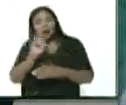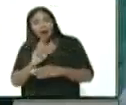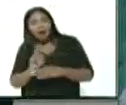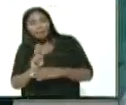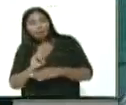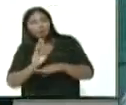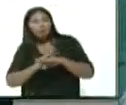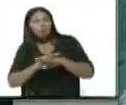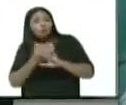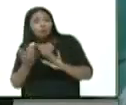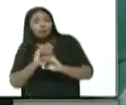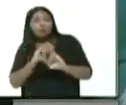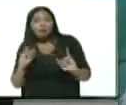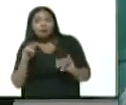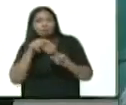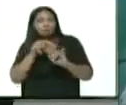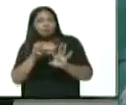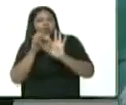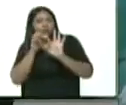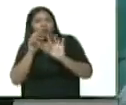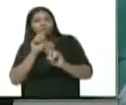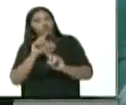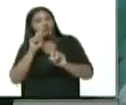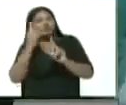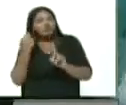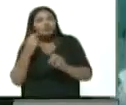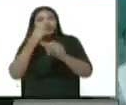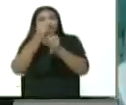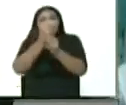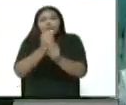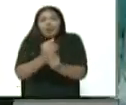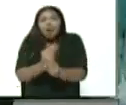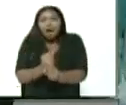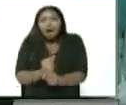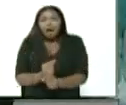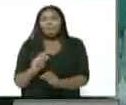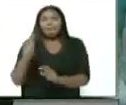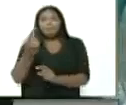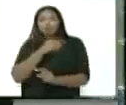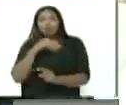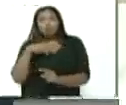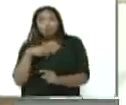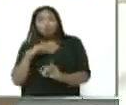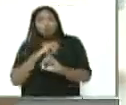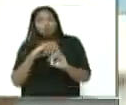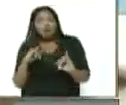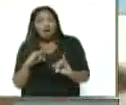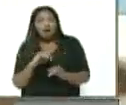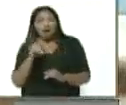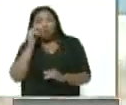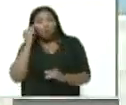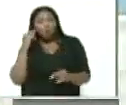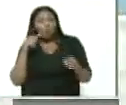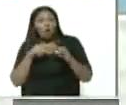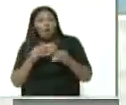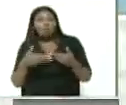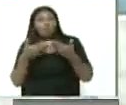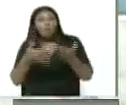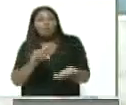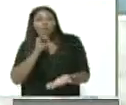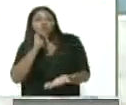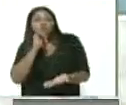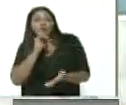porque ya están definidas las cosas ellos tienen que esperar en primer lugar que nosotros bien y nosotros por supuesto debemos de información